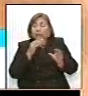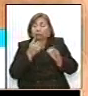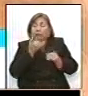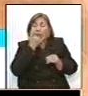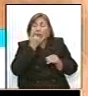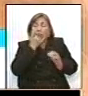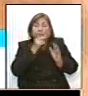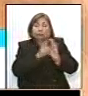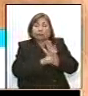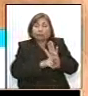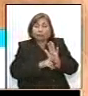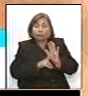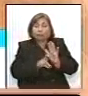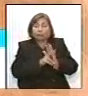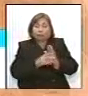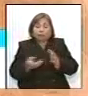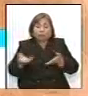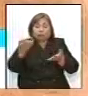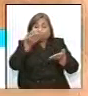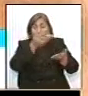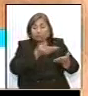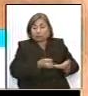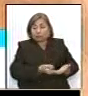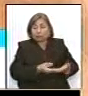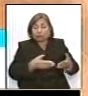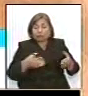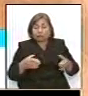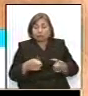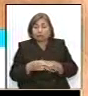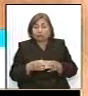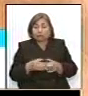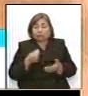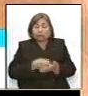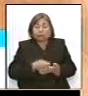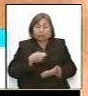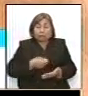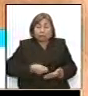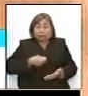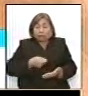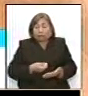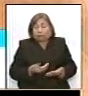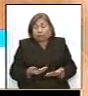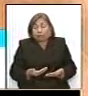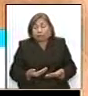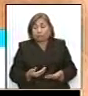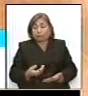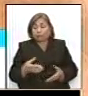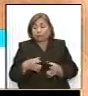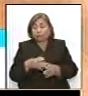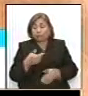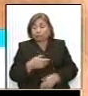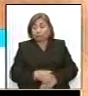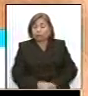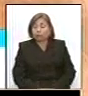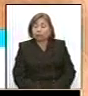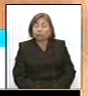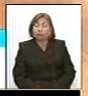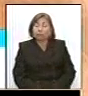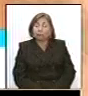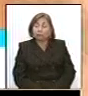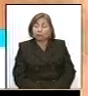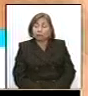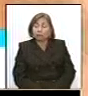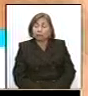llamó, que se había devuelto al Congreso lo abonado en una cuenta del Congreso, y que se